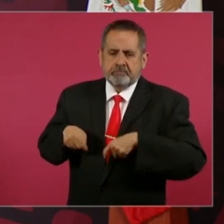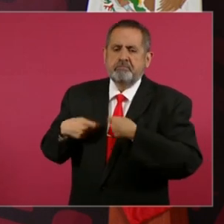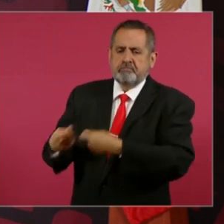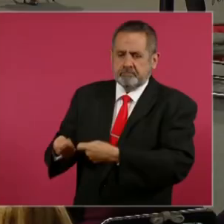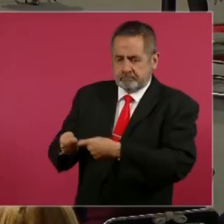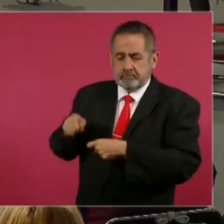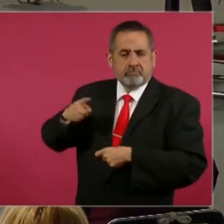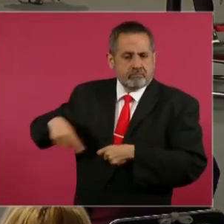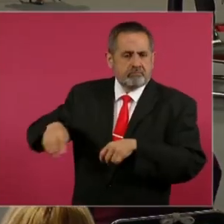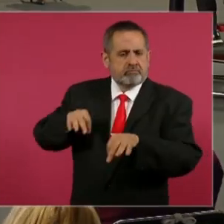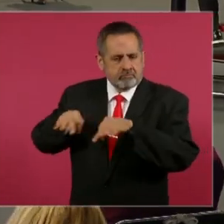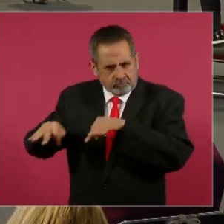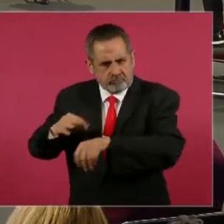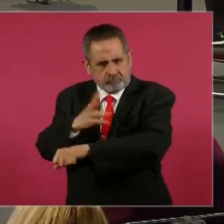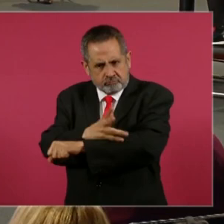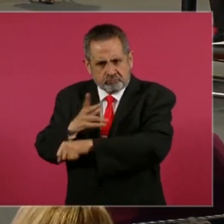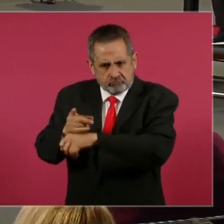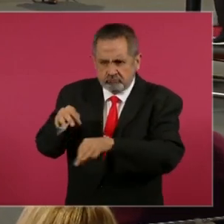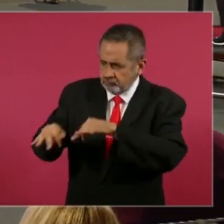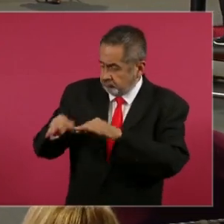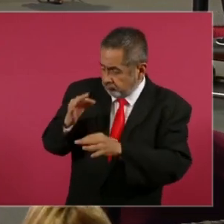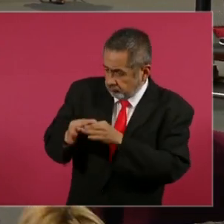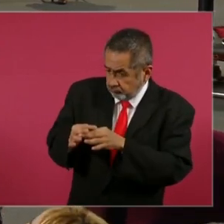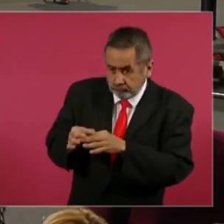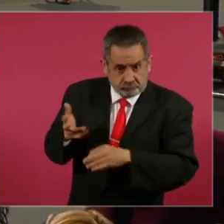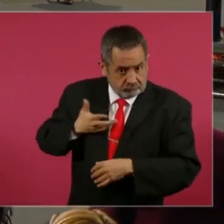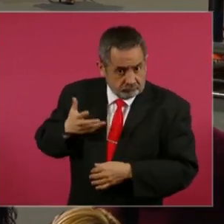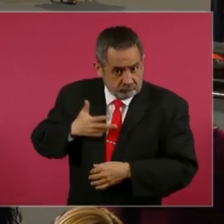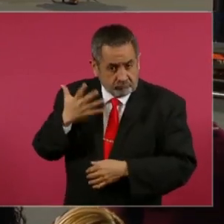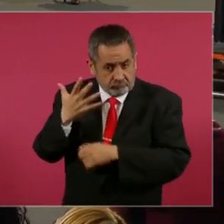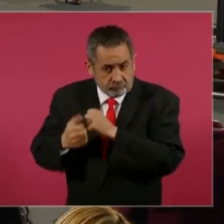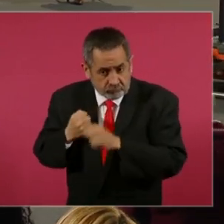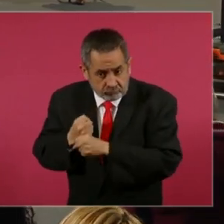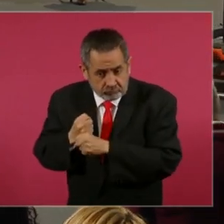viviendo y trabajando honradamente en Estados Unidos.